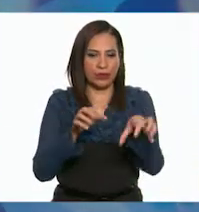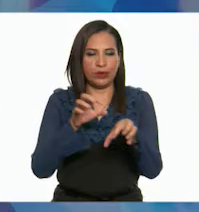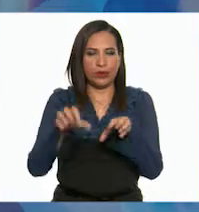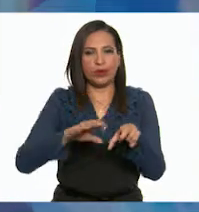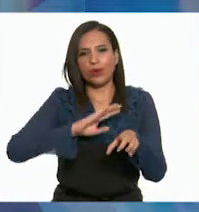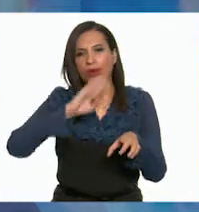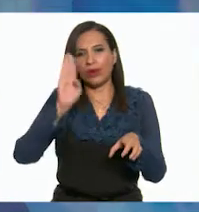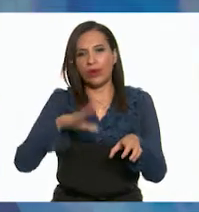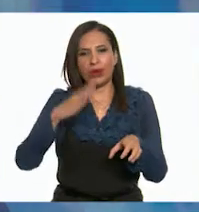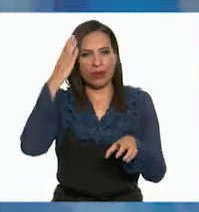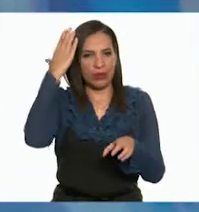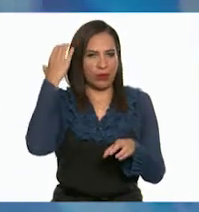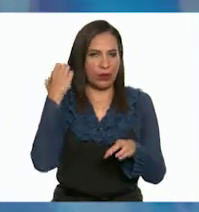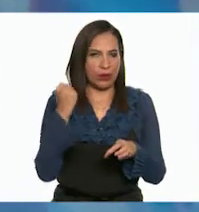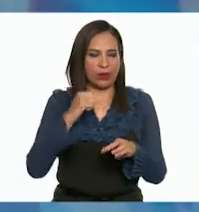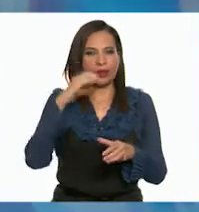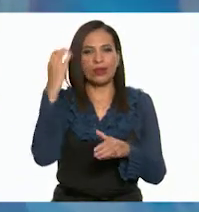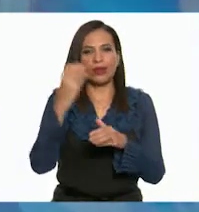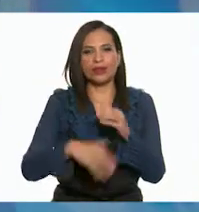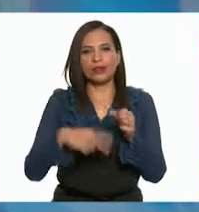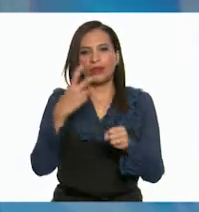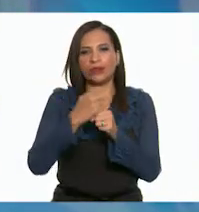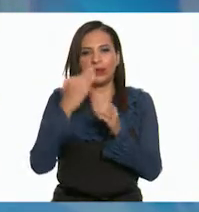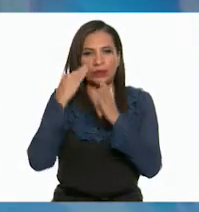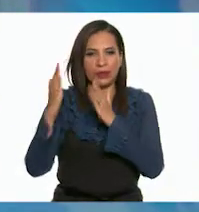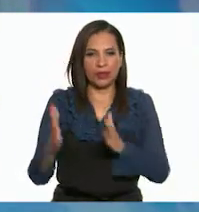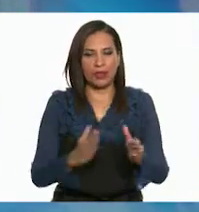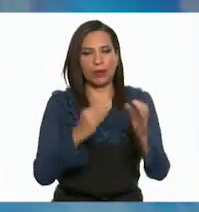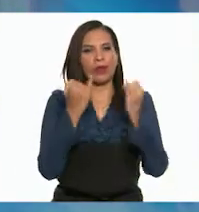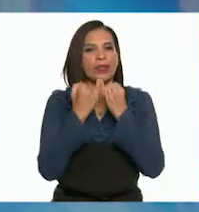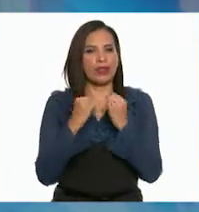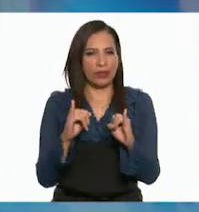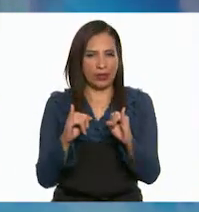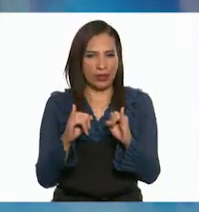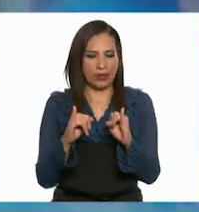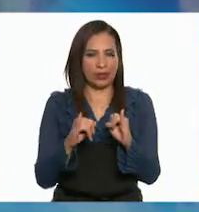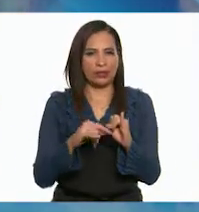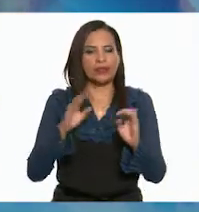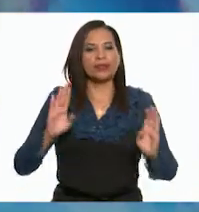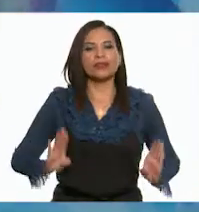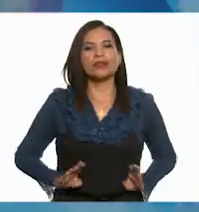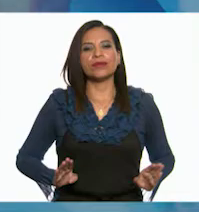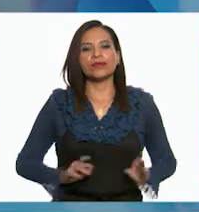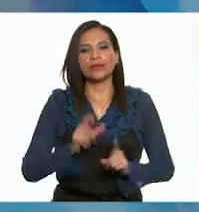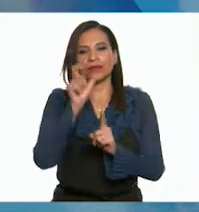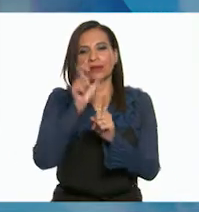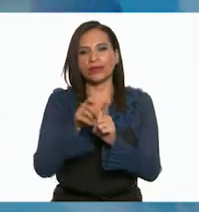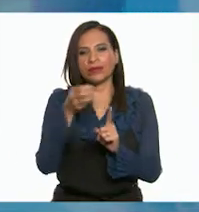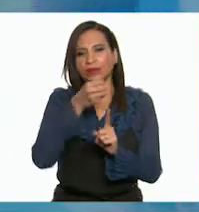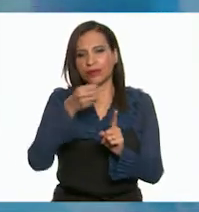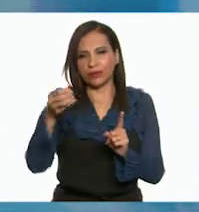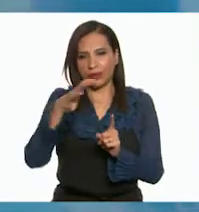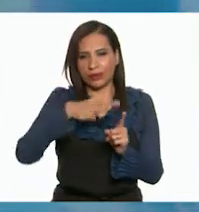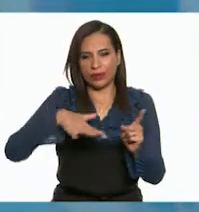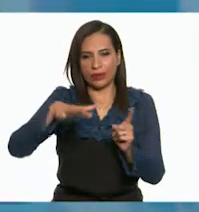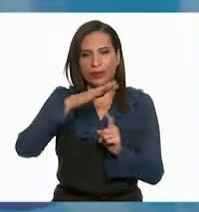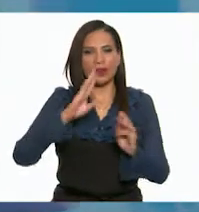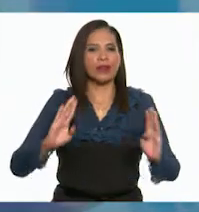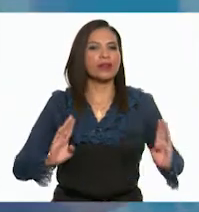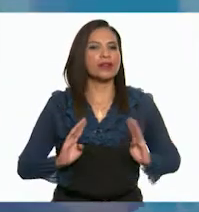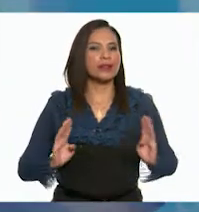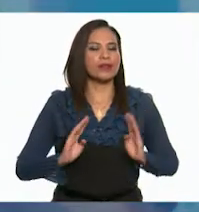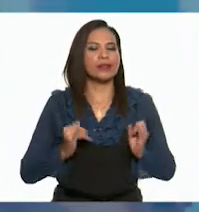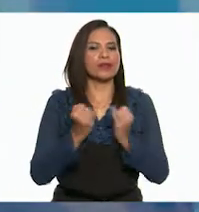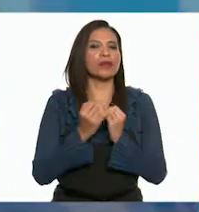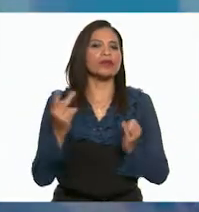del general Morelos, terminó la segunda etapa de la independencia, caracterizada por la organización tanto militar